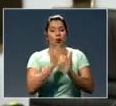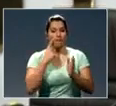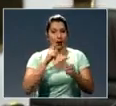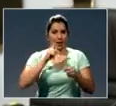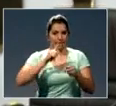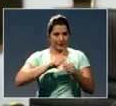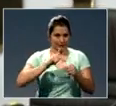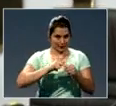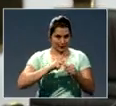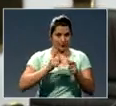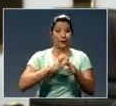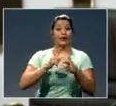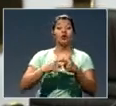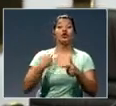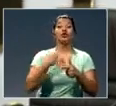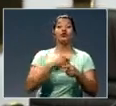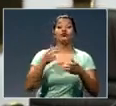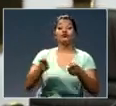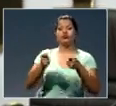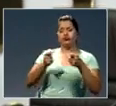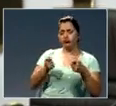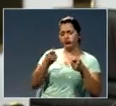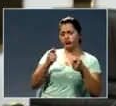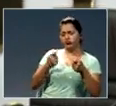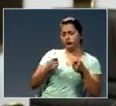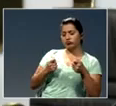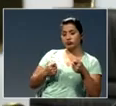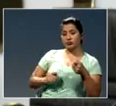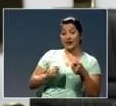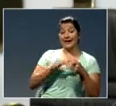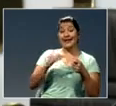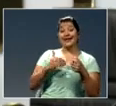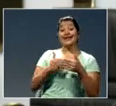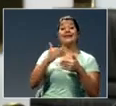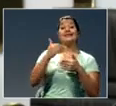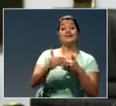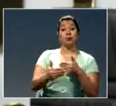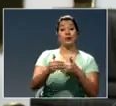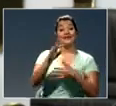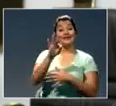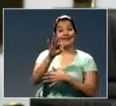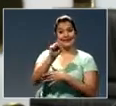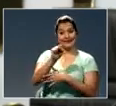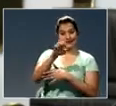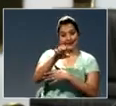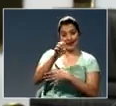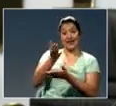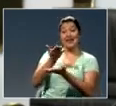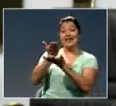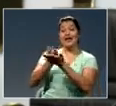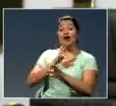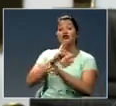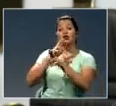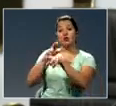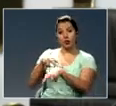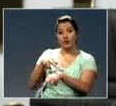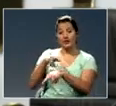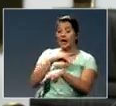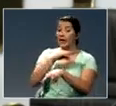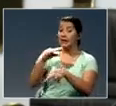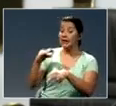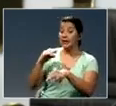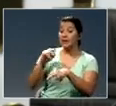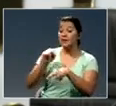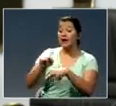a revisión y posteriormente la Dirección General del Registro Electoral va a emitir una resolución en la que